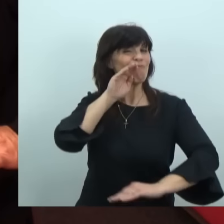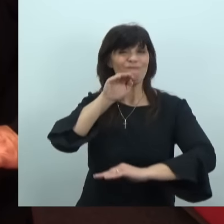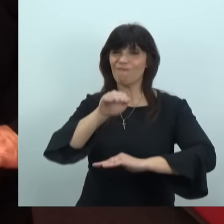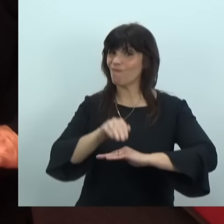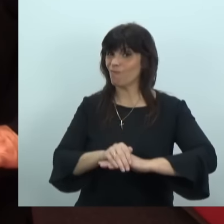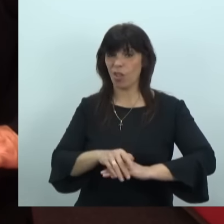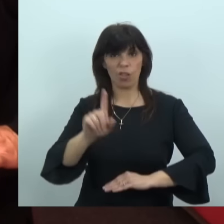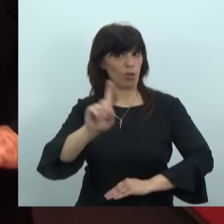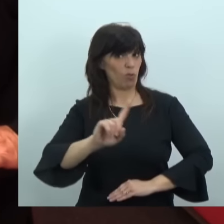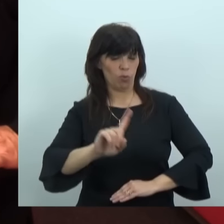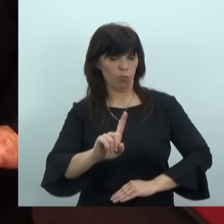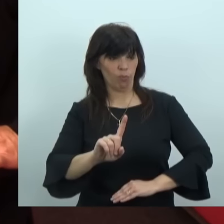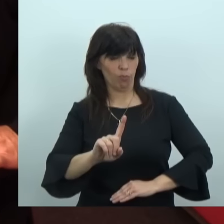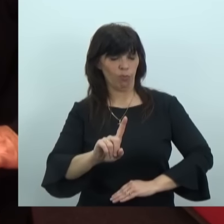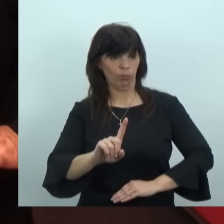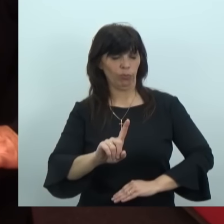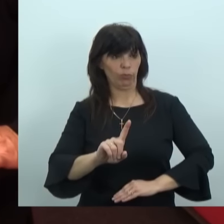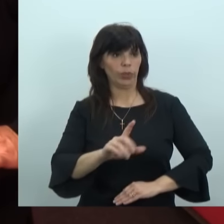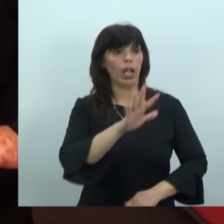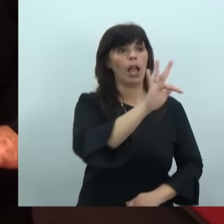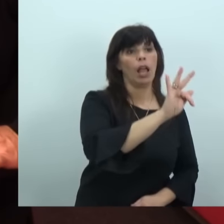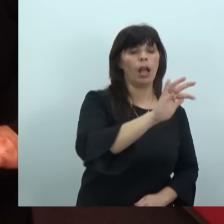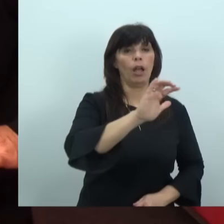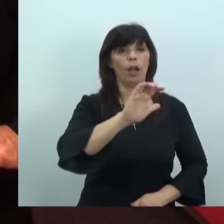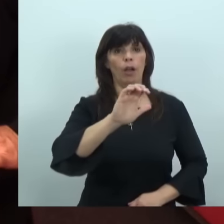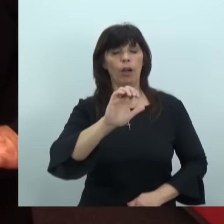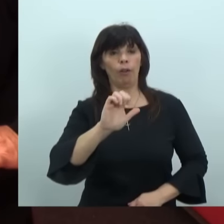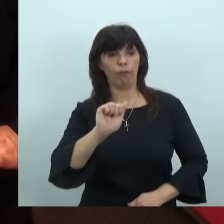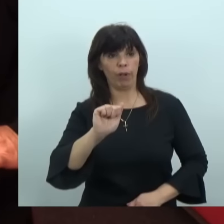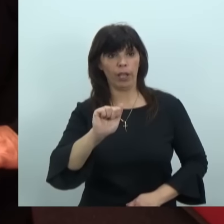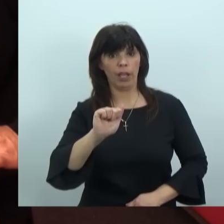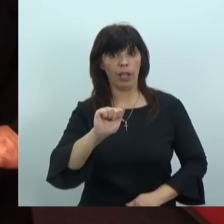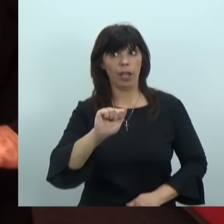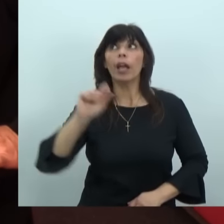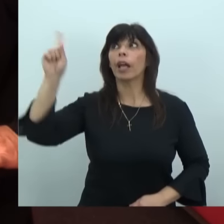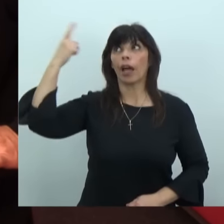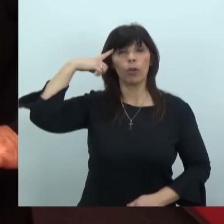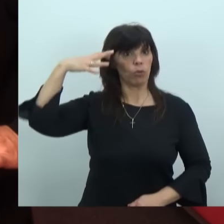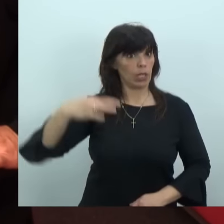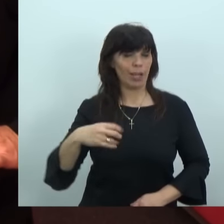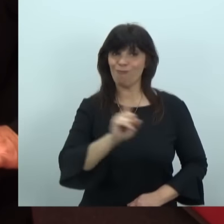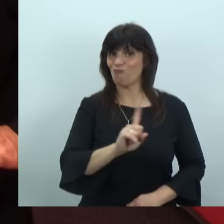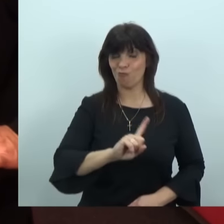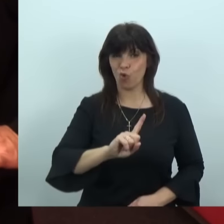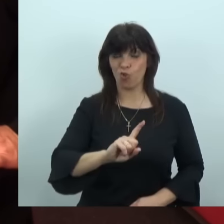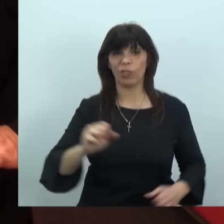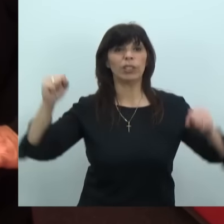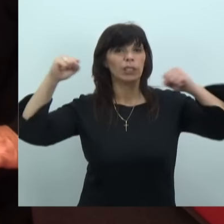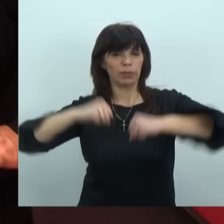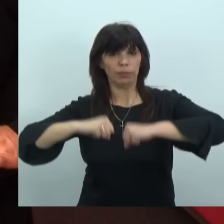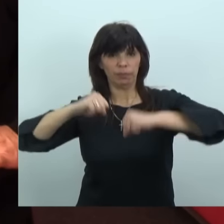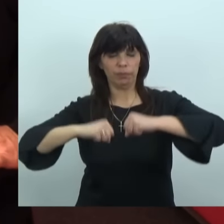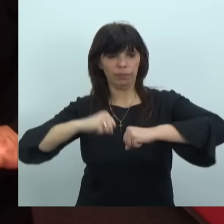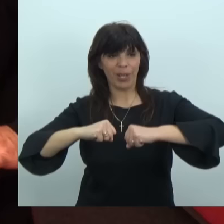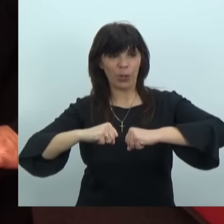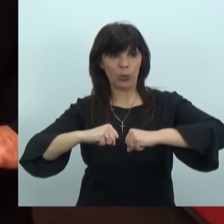que refleje ese llamado, fe que crea ese llamado y madurez que crezca hacia